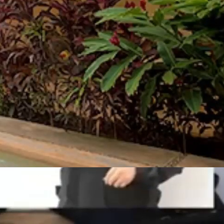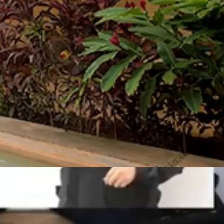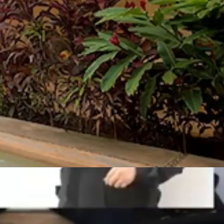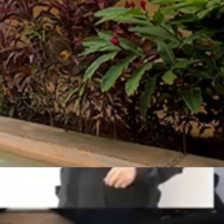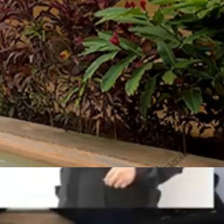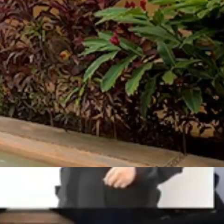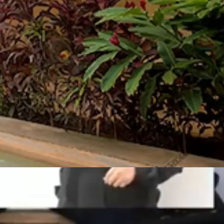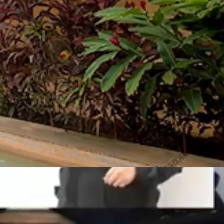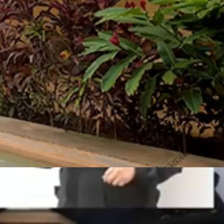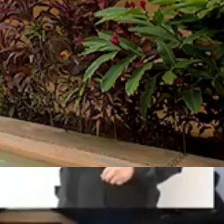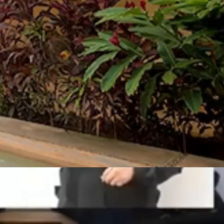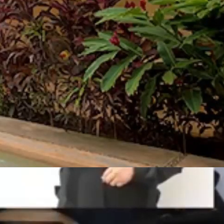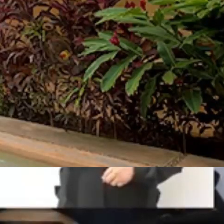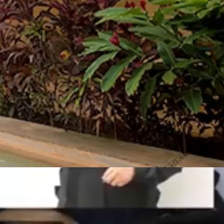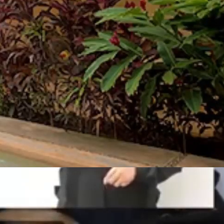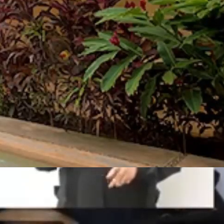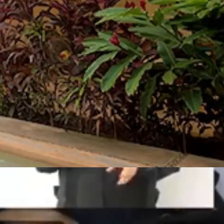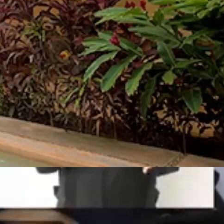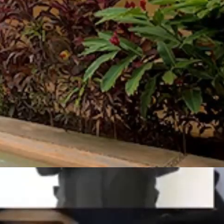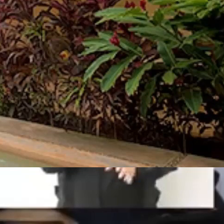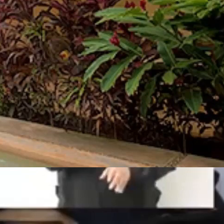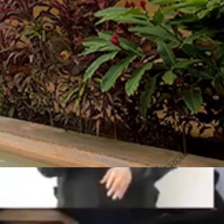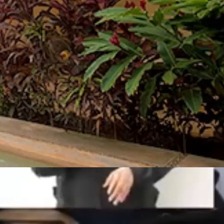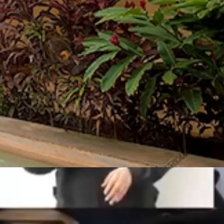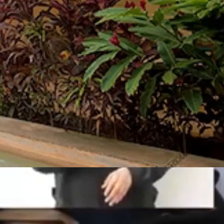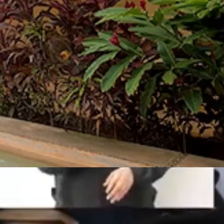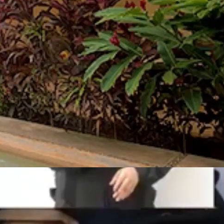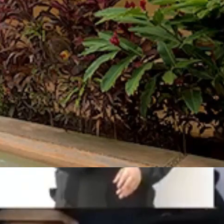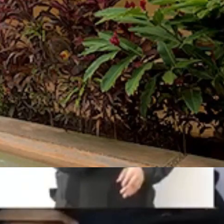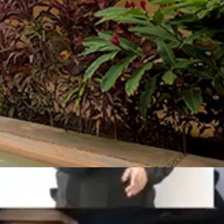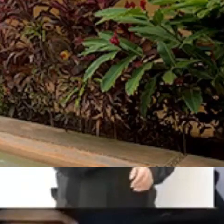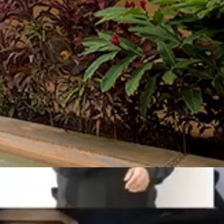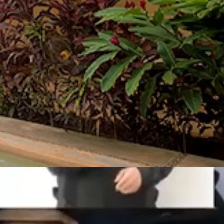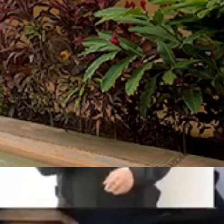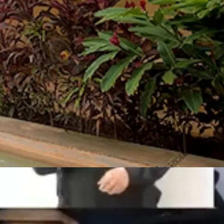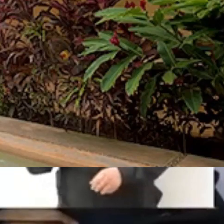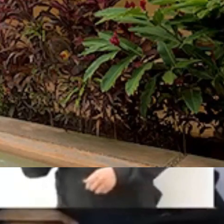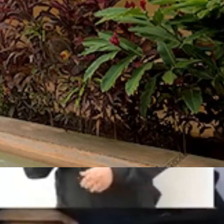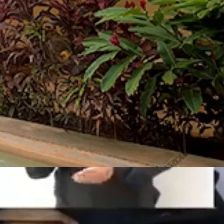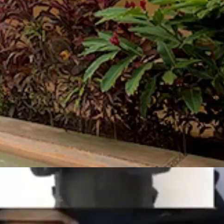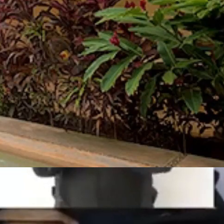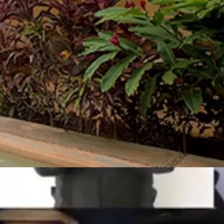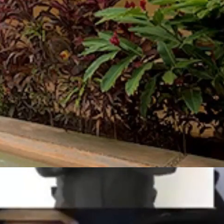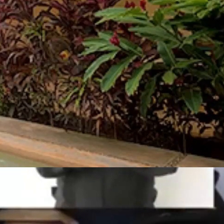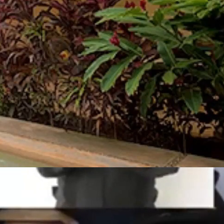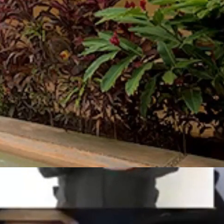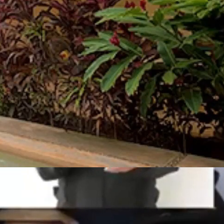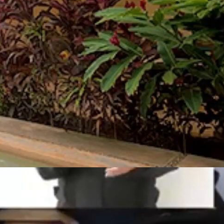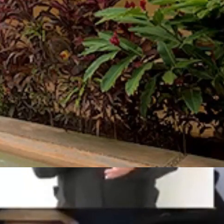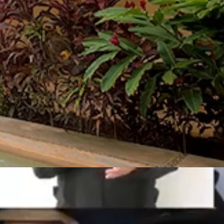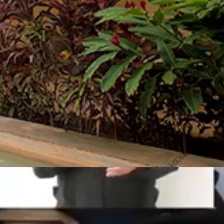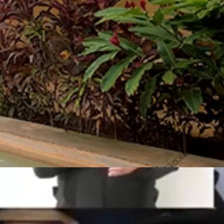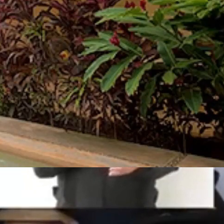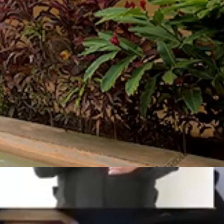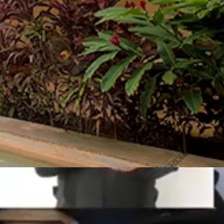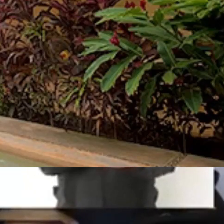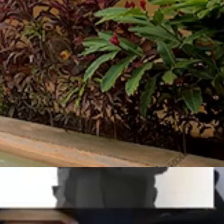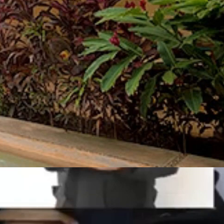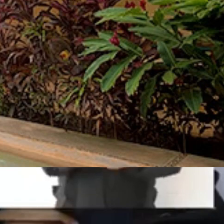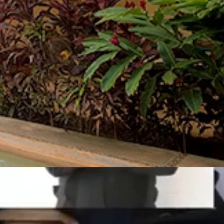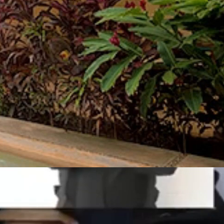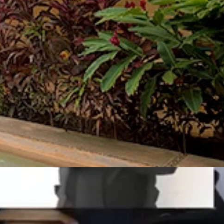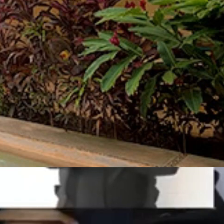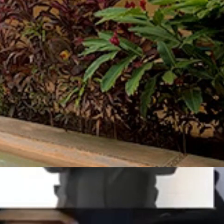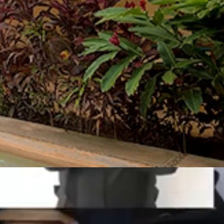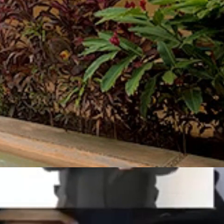ambiente gracias a la generación de energía eléctrica utilizando celdas solares y tratamiento de aguas residuales, y generará